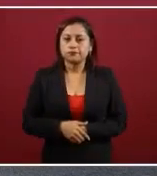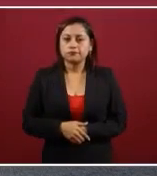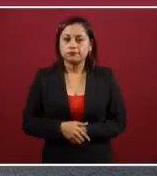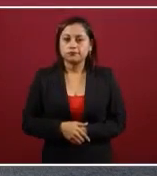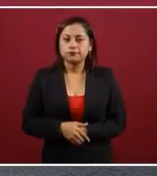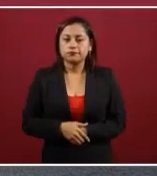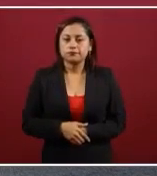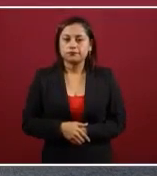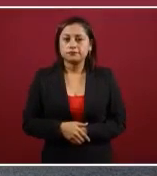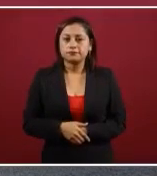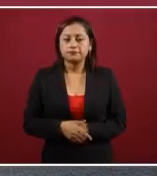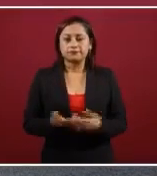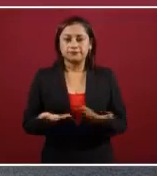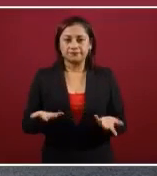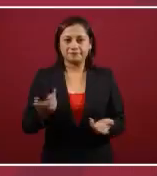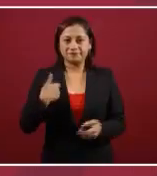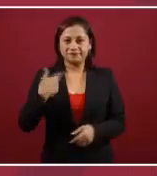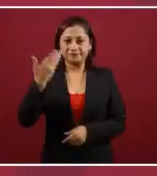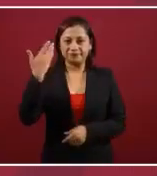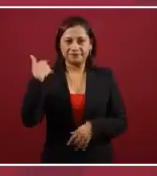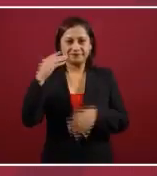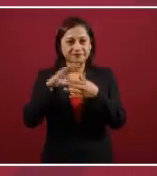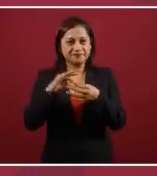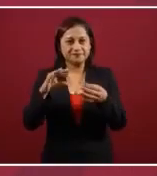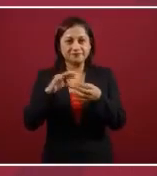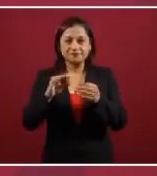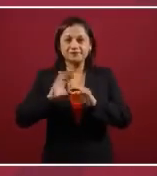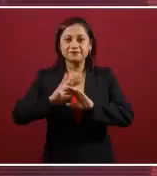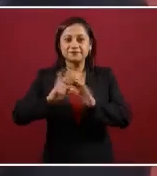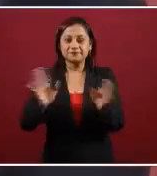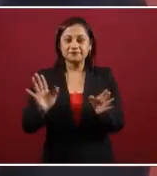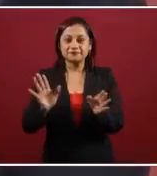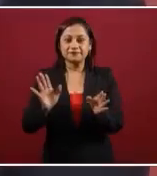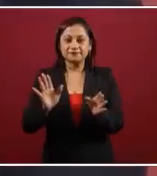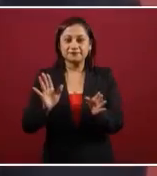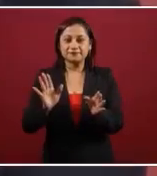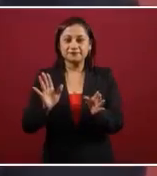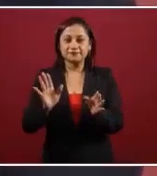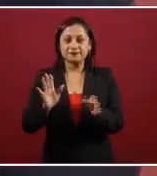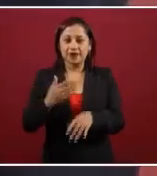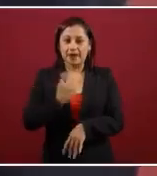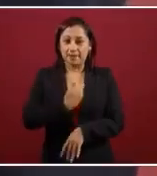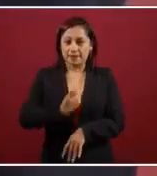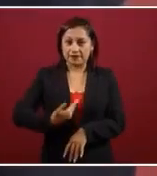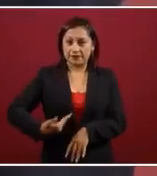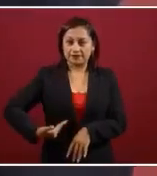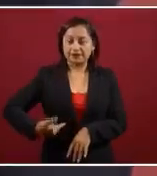Y como ya lo comenté, estaba mejor la presidencia antes.